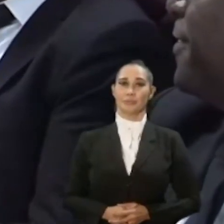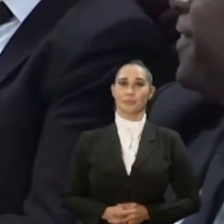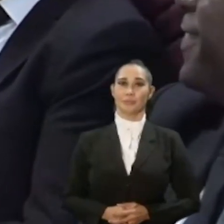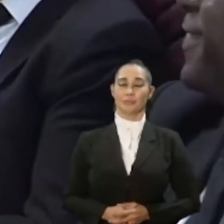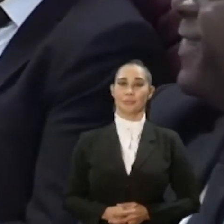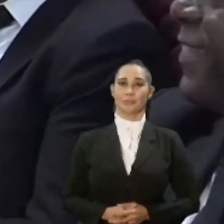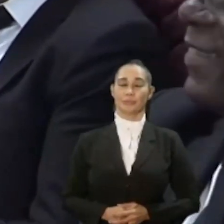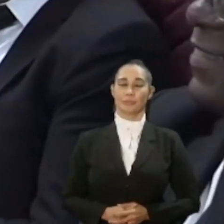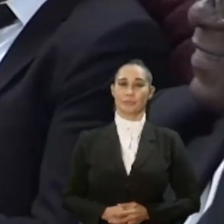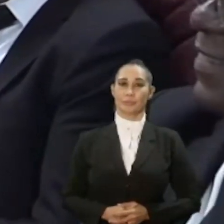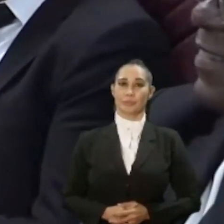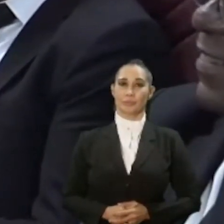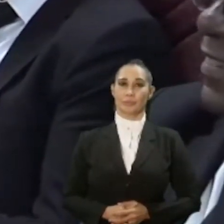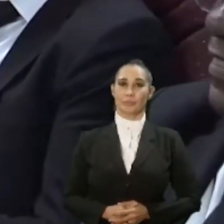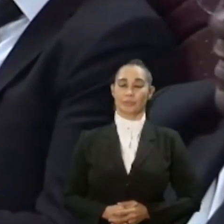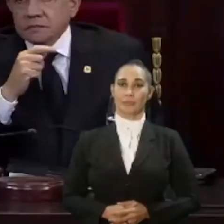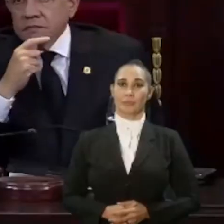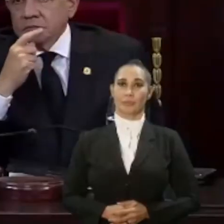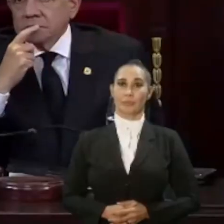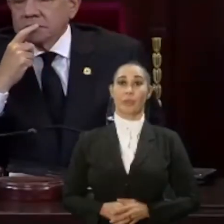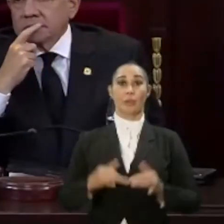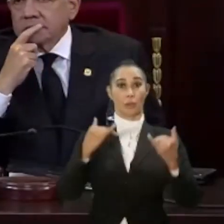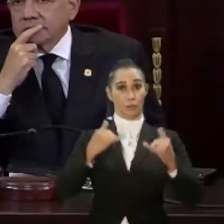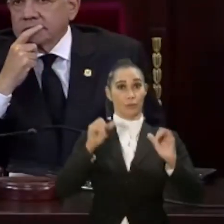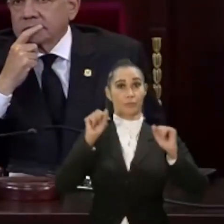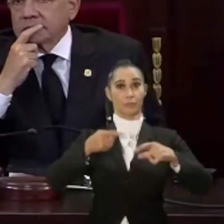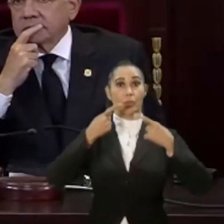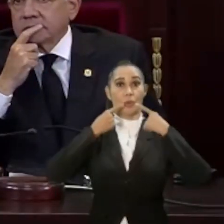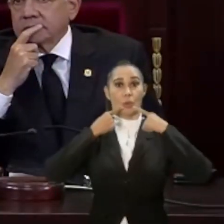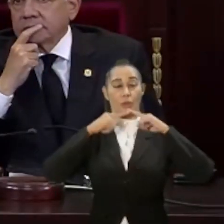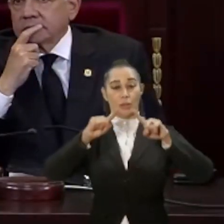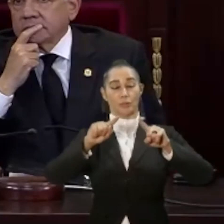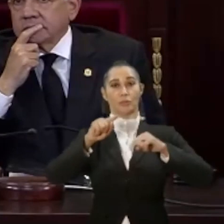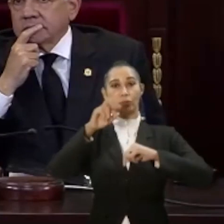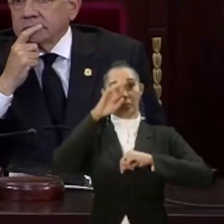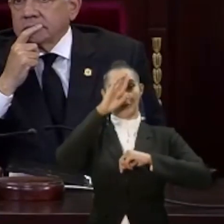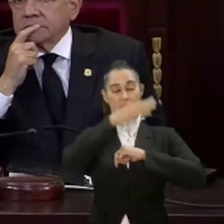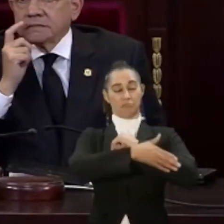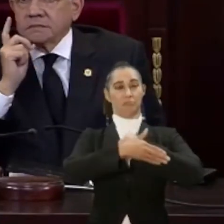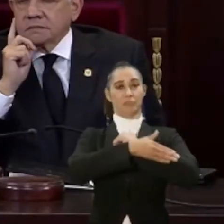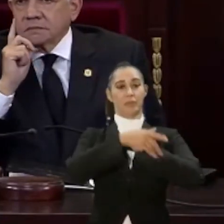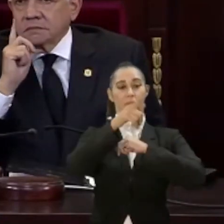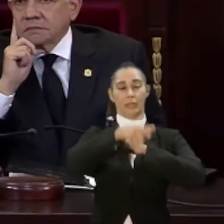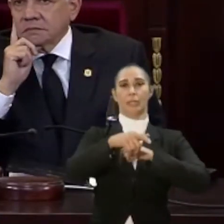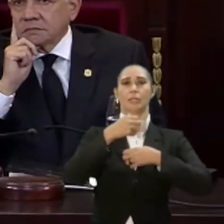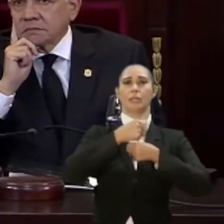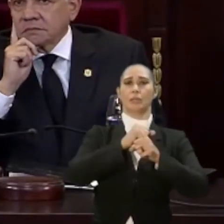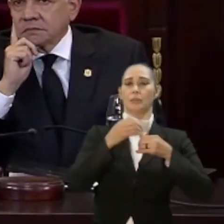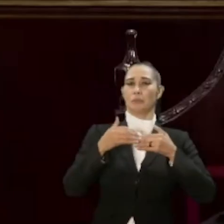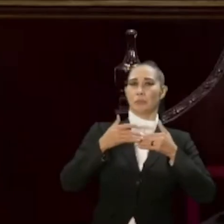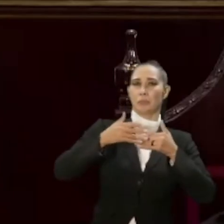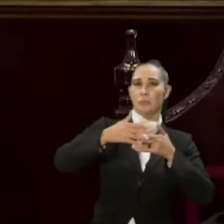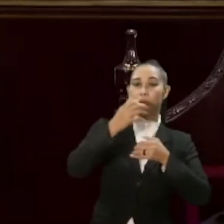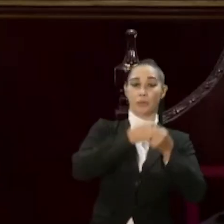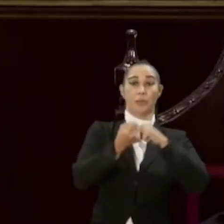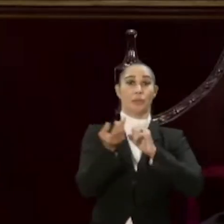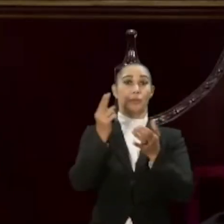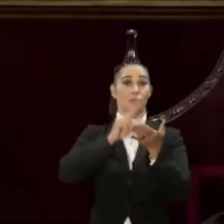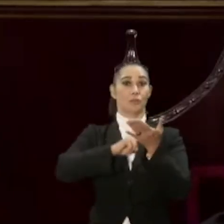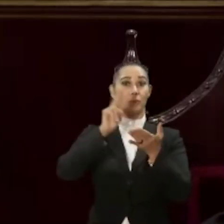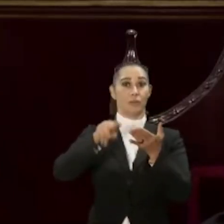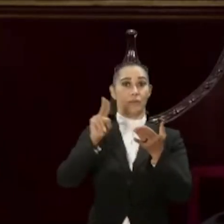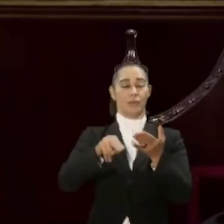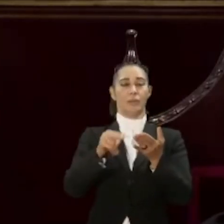En ese sentido, puedo anunciarle al país que fruto de las gestiones realizadas por el gobierno a lo largo del 2022,